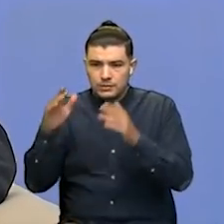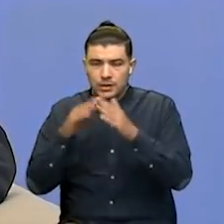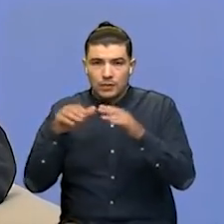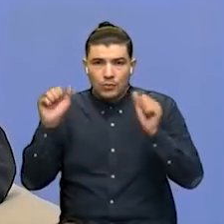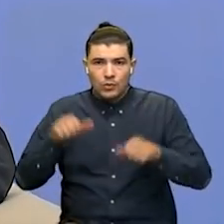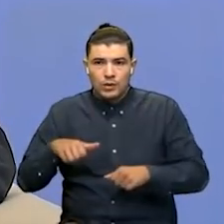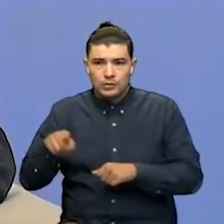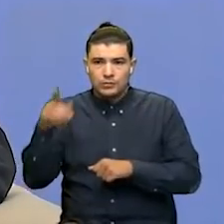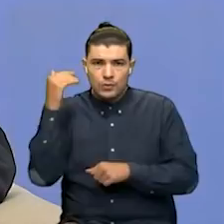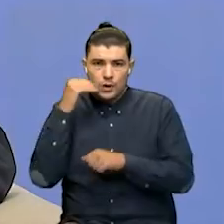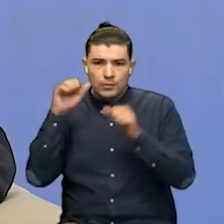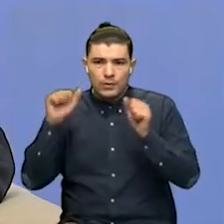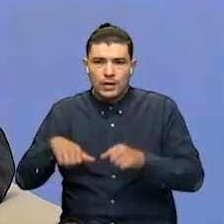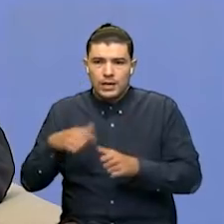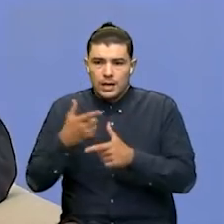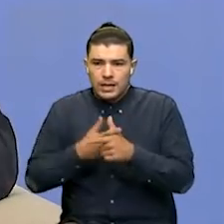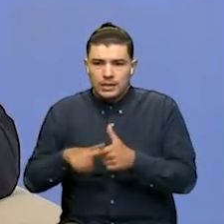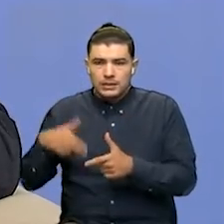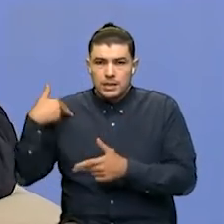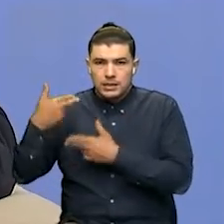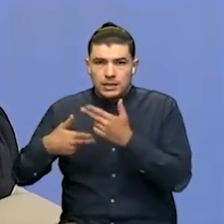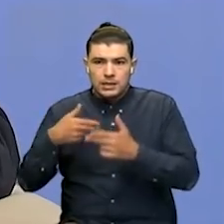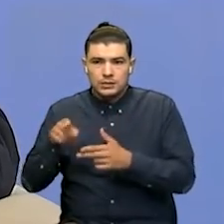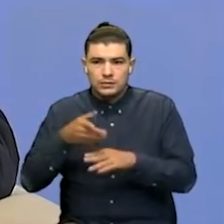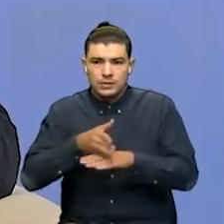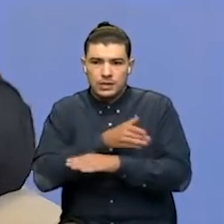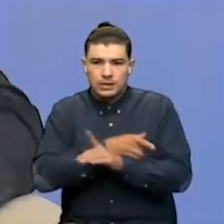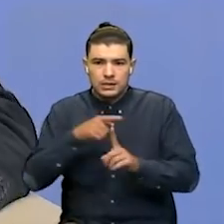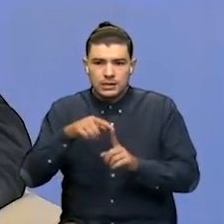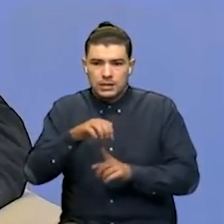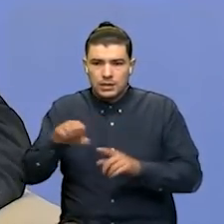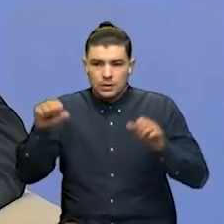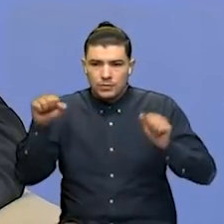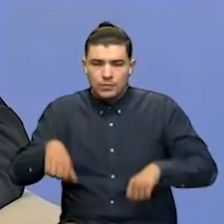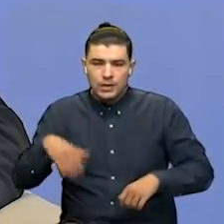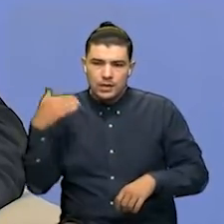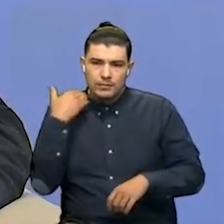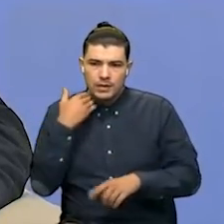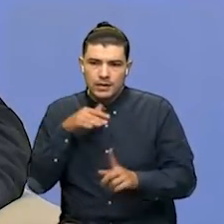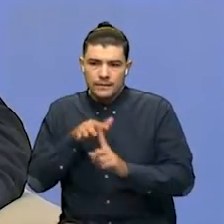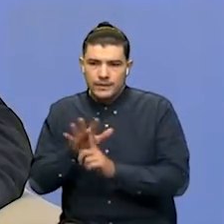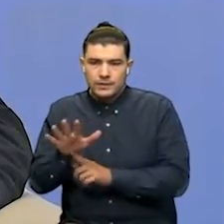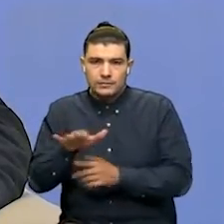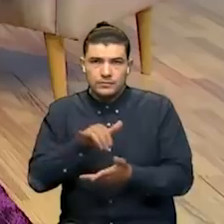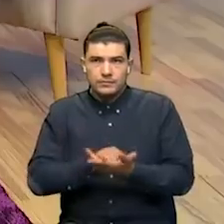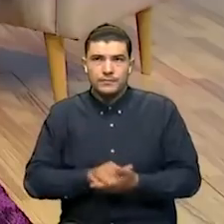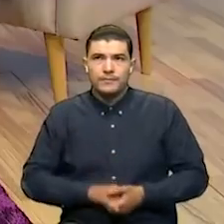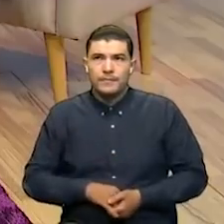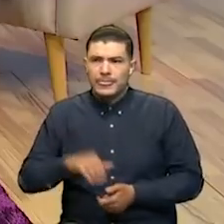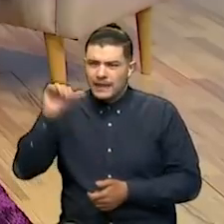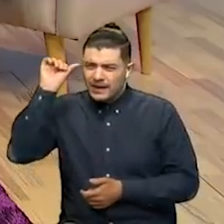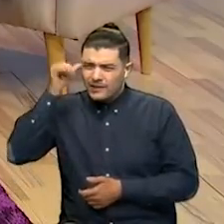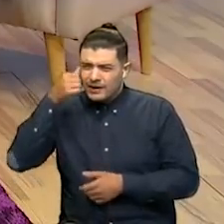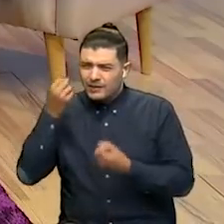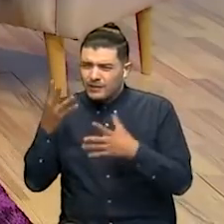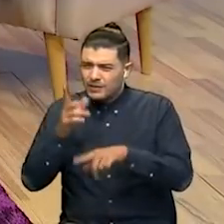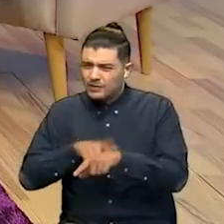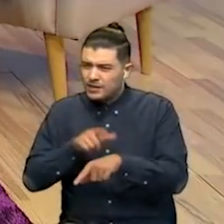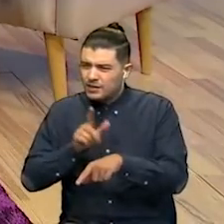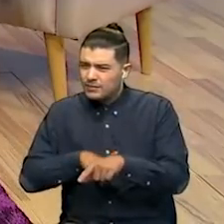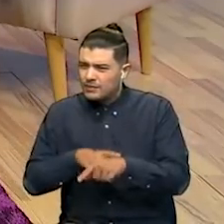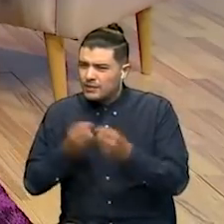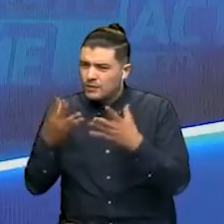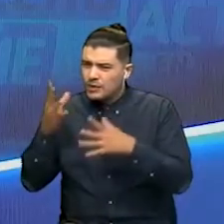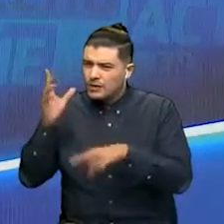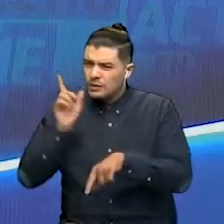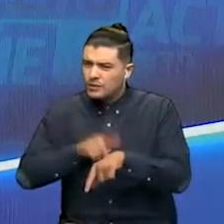poder ella adquirir ese bien antes de que pues, el tío pueda llegar a alegar la prescripción. Recuérdeme la figura del tiempo que